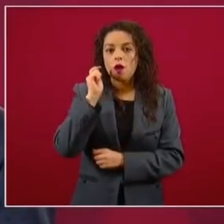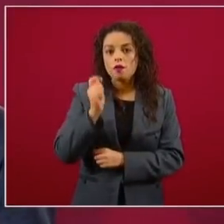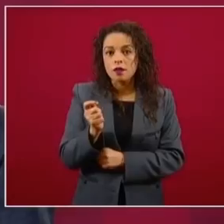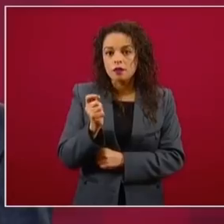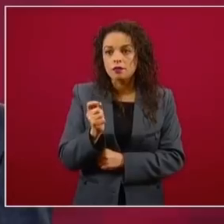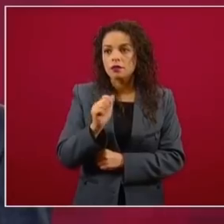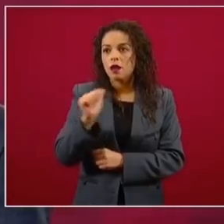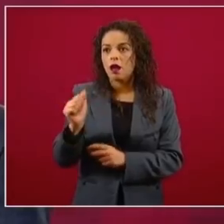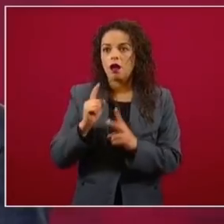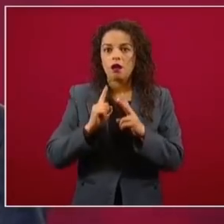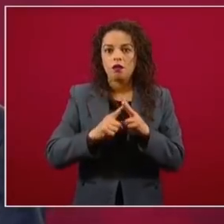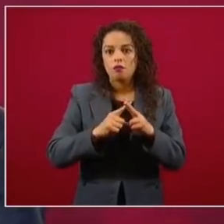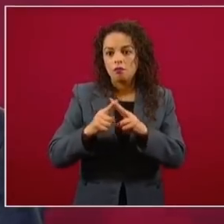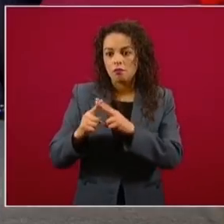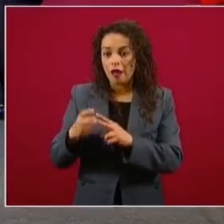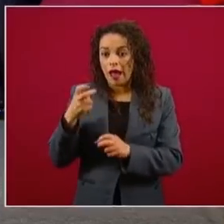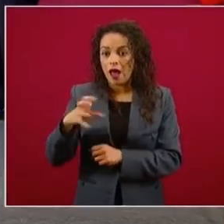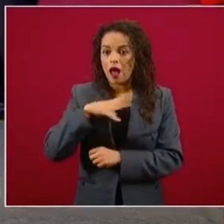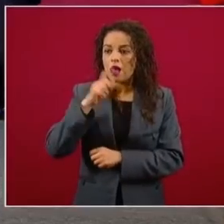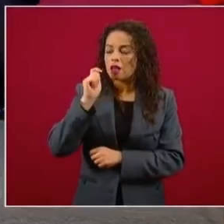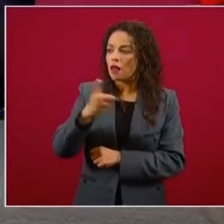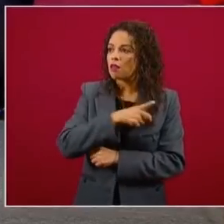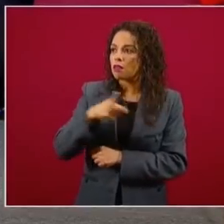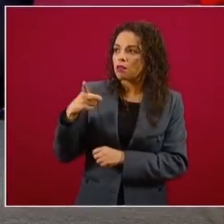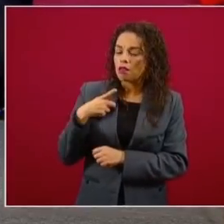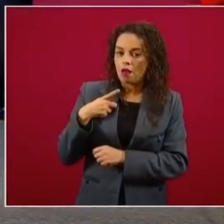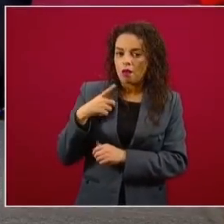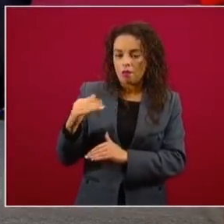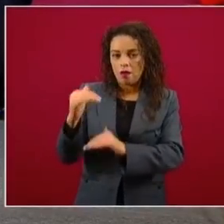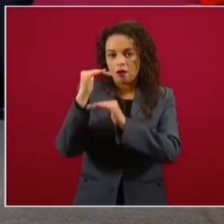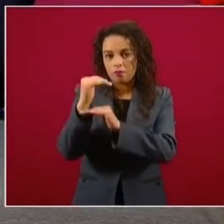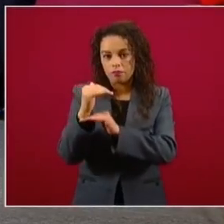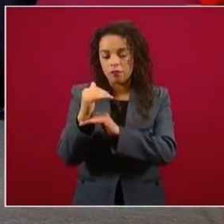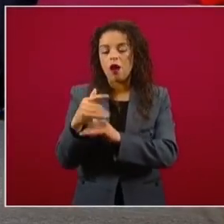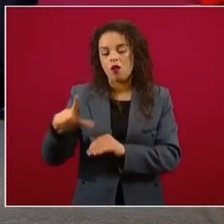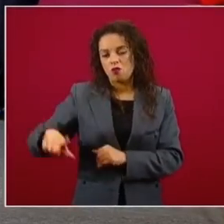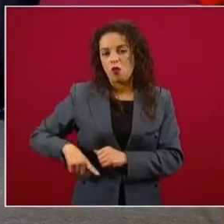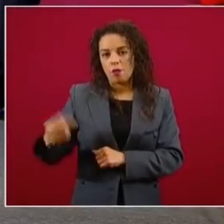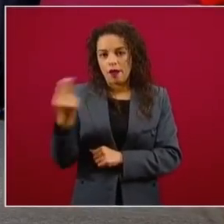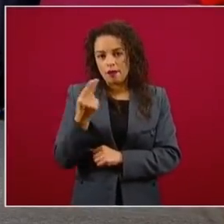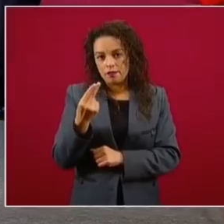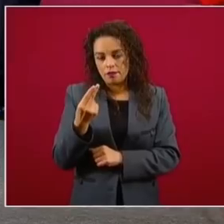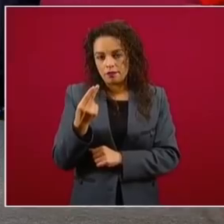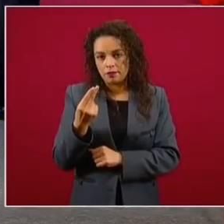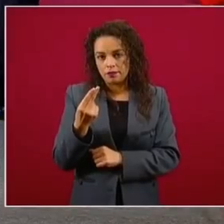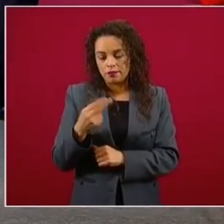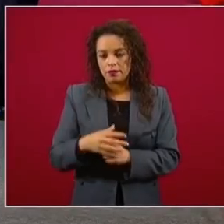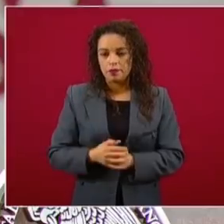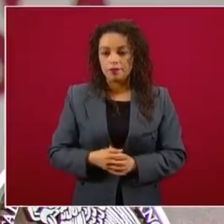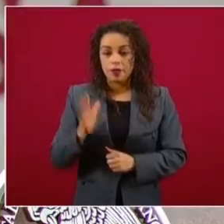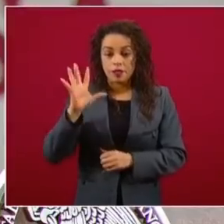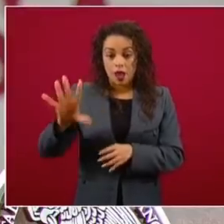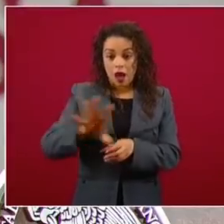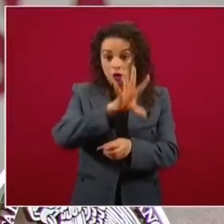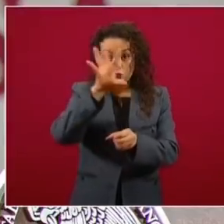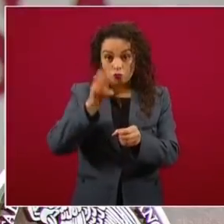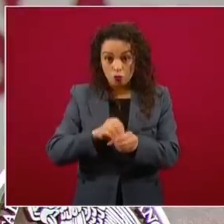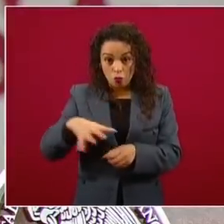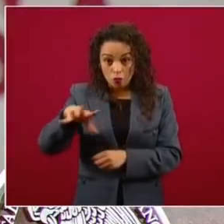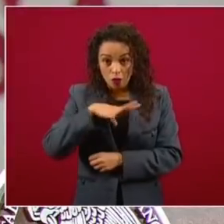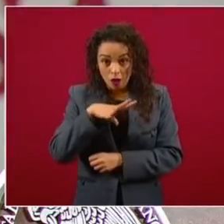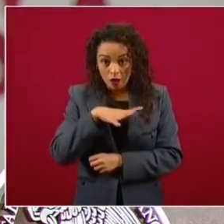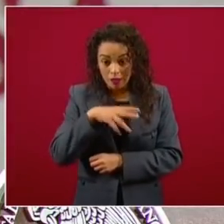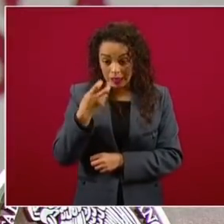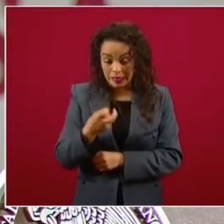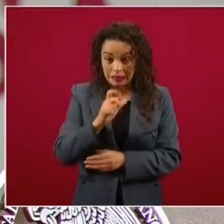Ahí viene el techo de endeudamiento neto que solicita el gobierno. Una vez que se tiene la totalidad de los ingresos determinados en